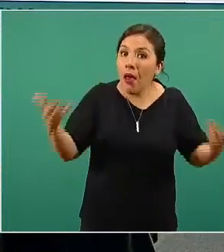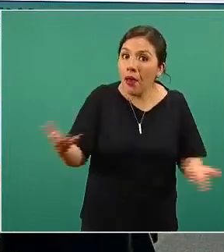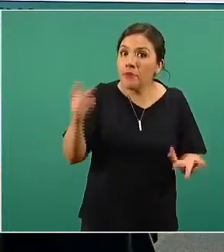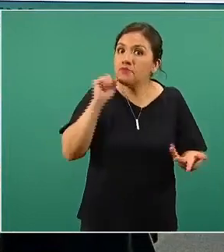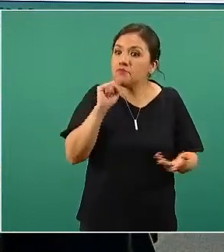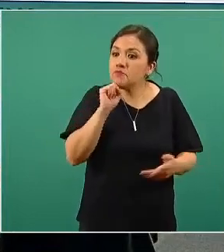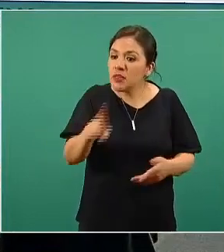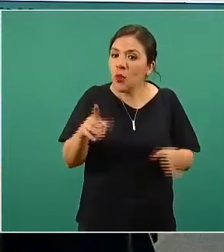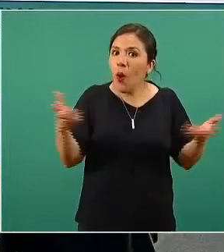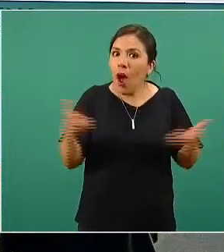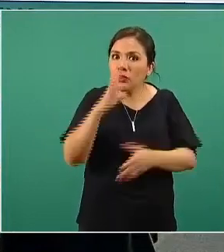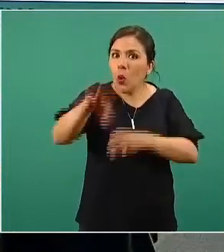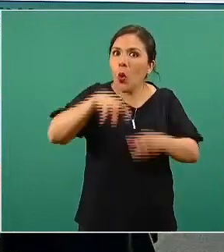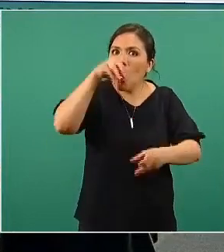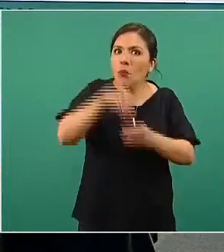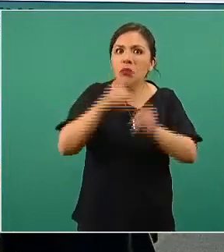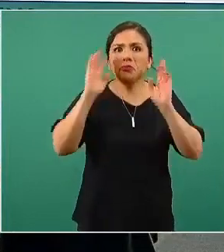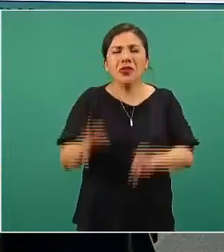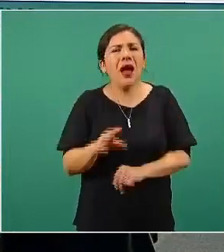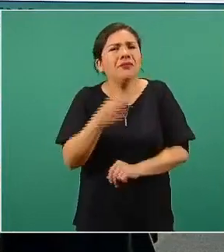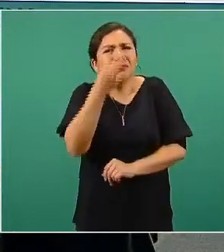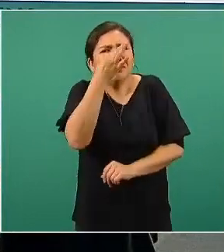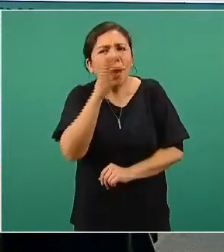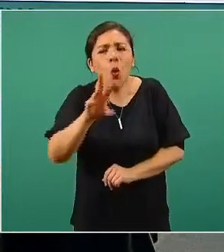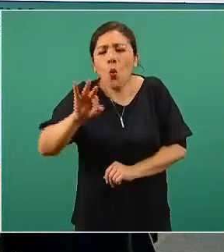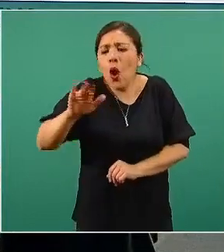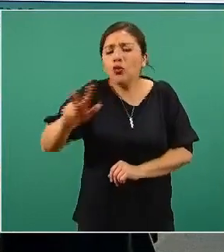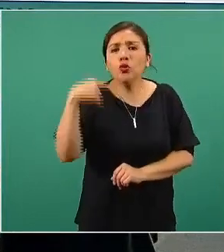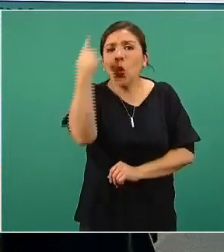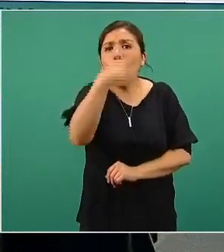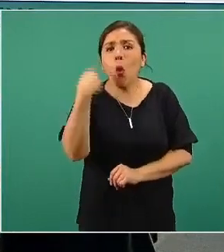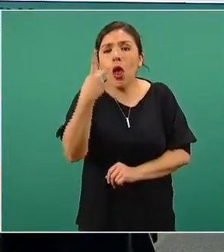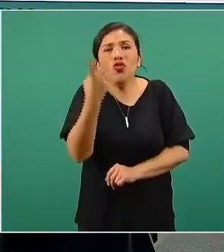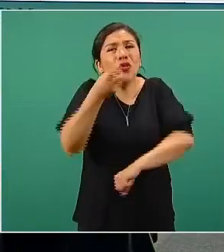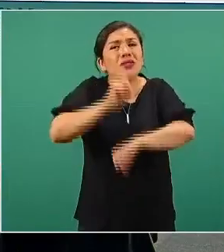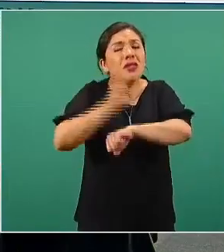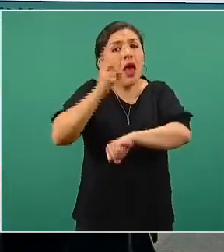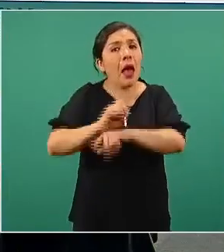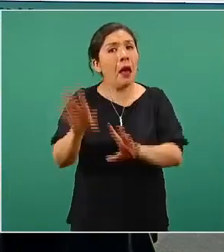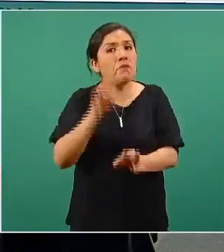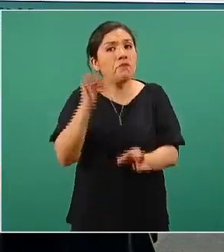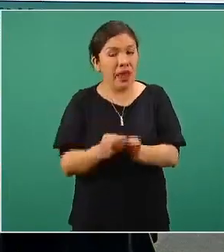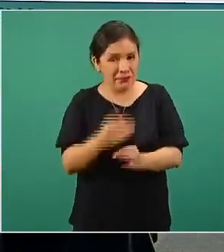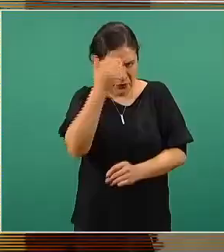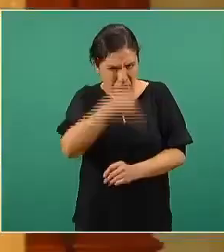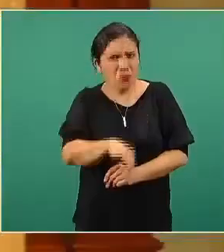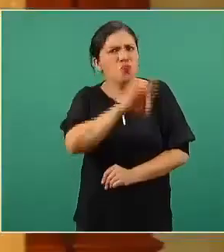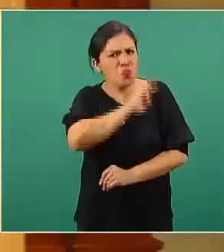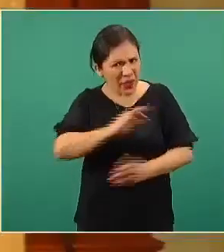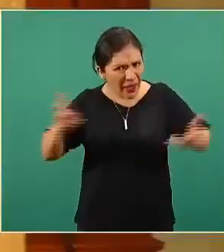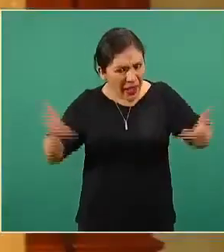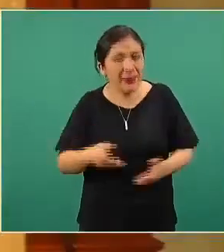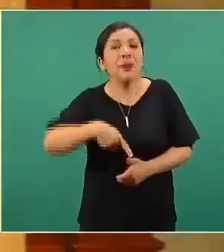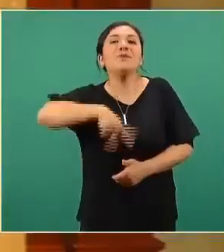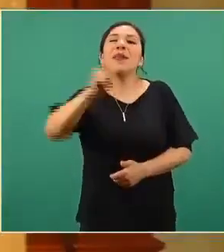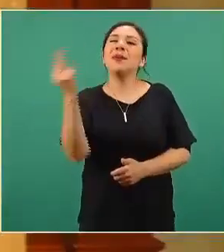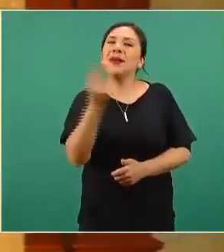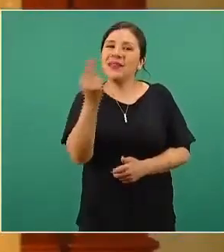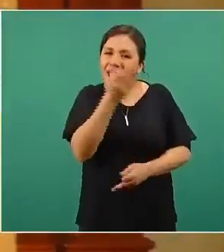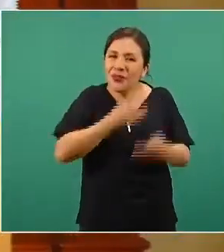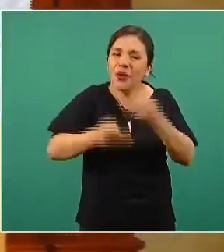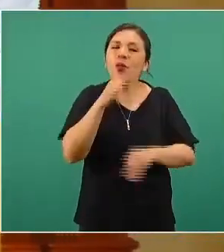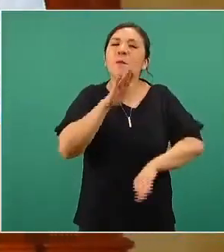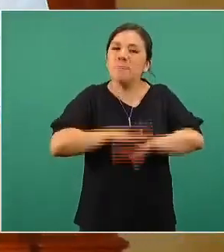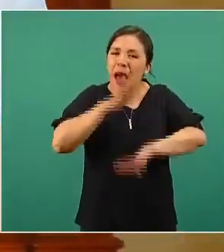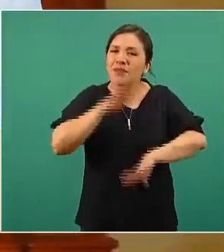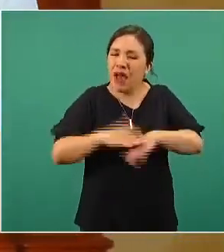ciclo más reciente que terminó en tan solo 48 horas, en 2 días. Sabemos que esto se puede lograr, pero necesitamos mucha